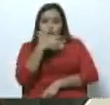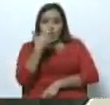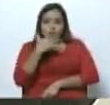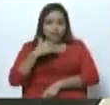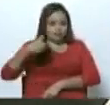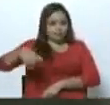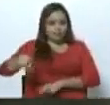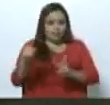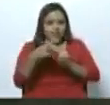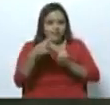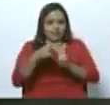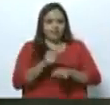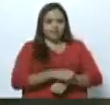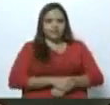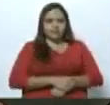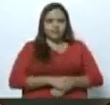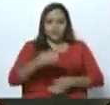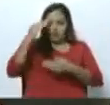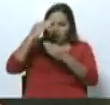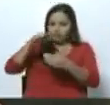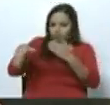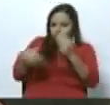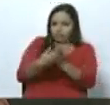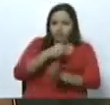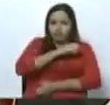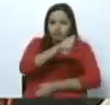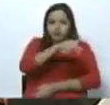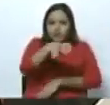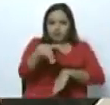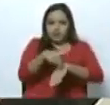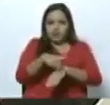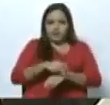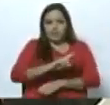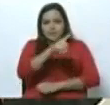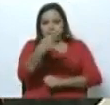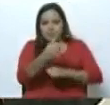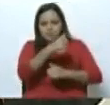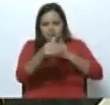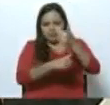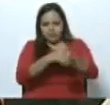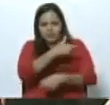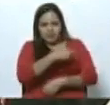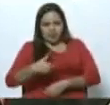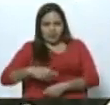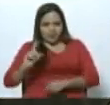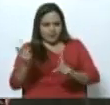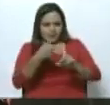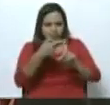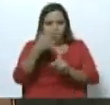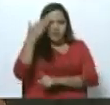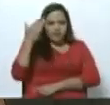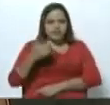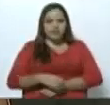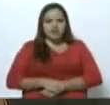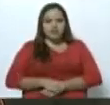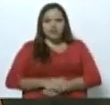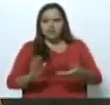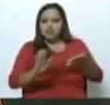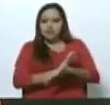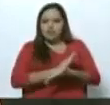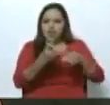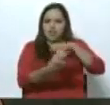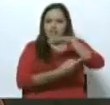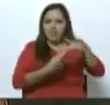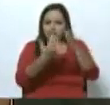Televisión. Saludo a toda la dirección nacional, primer vicepresidente. En primer lugar, saber si según los resultados obtenidos